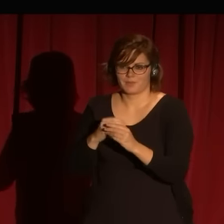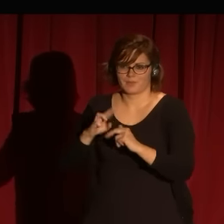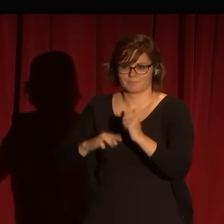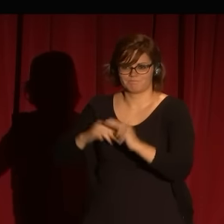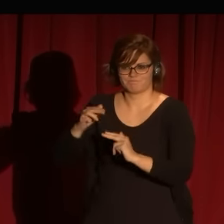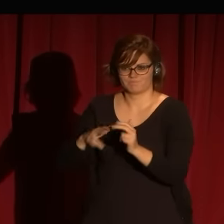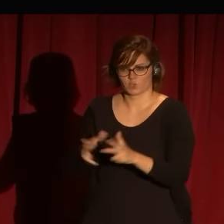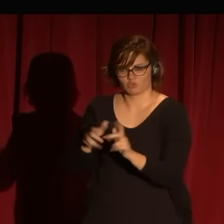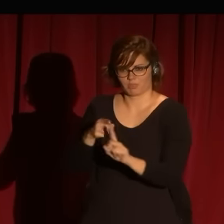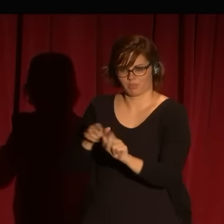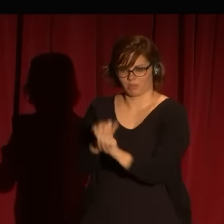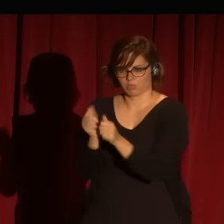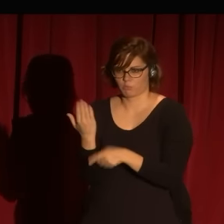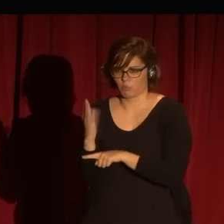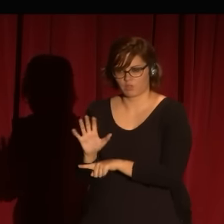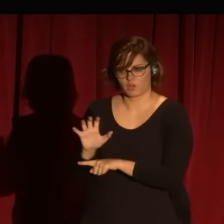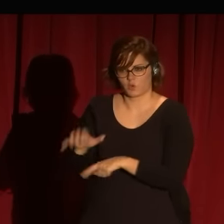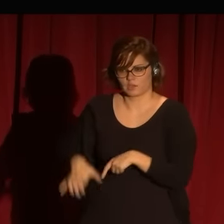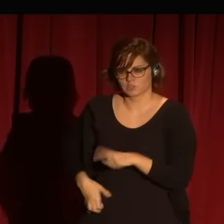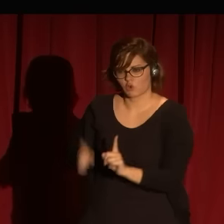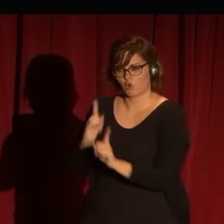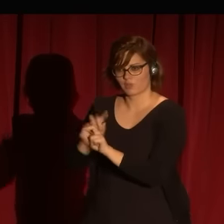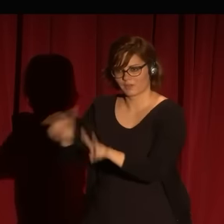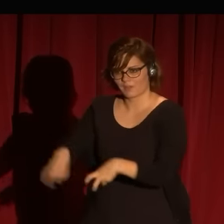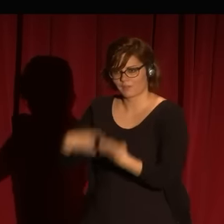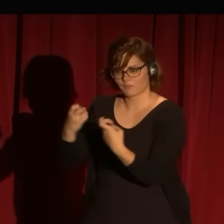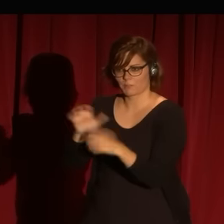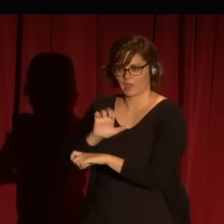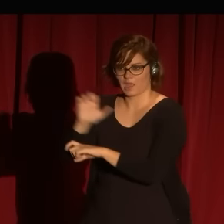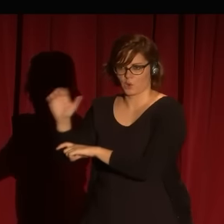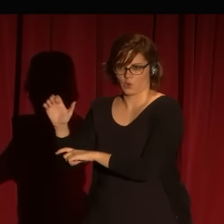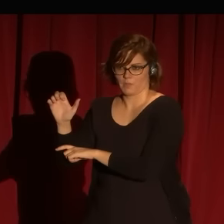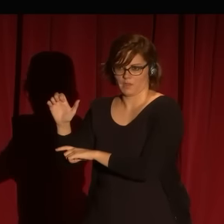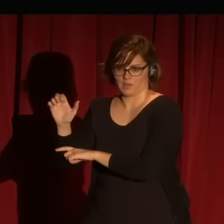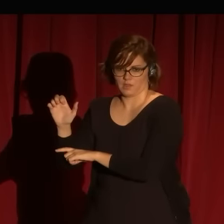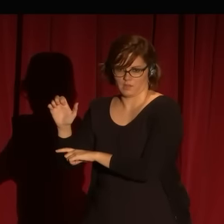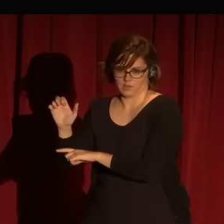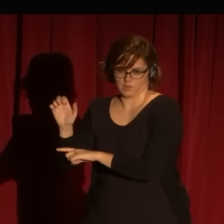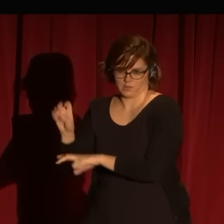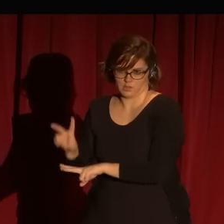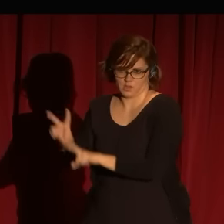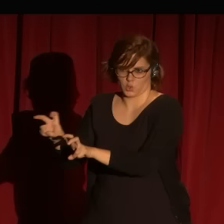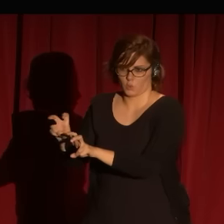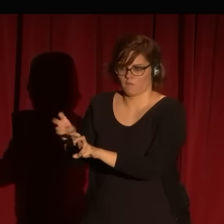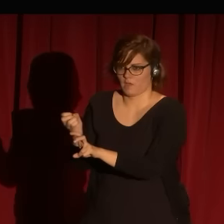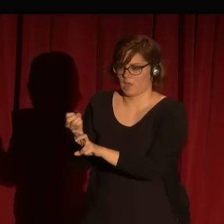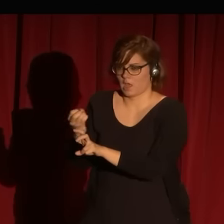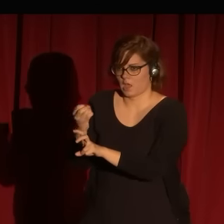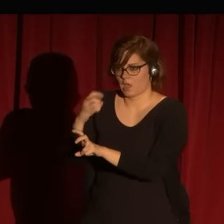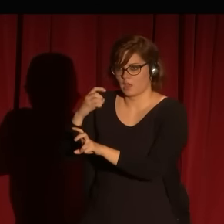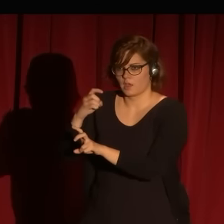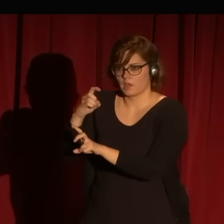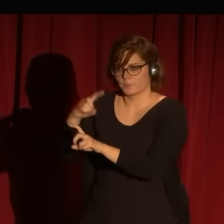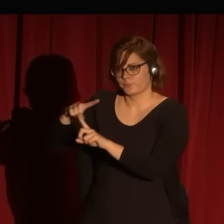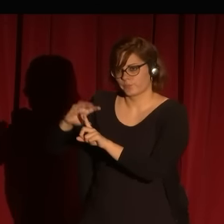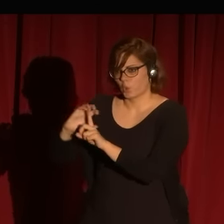insisto modelo aristocrático contra reformista frente a la nueva cultura eh burguesa comerciante